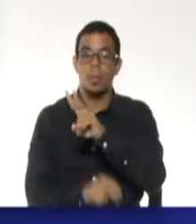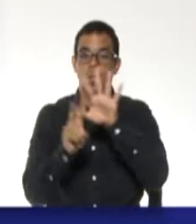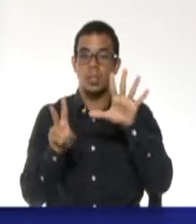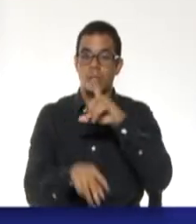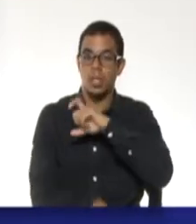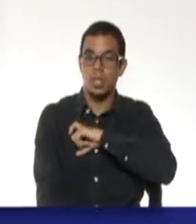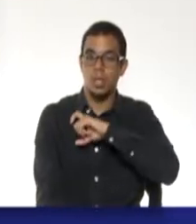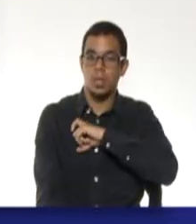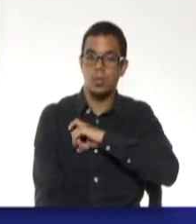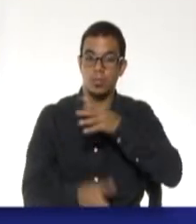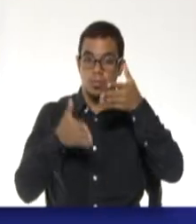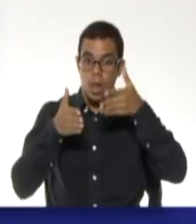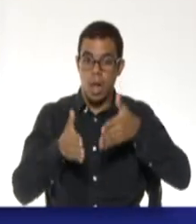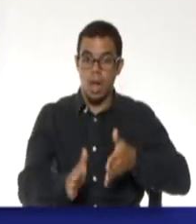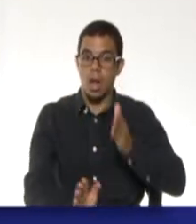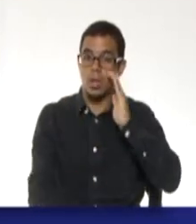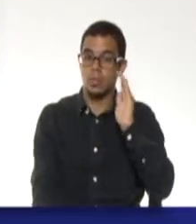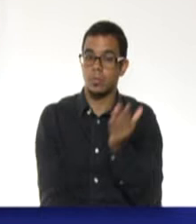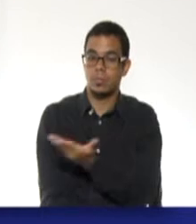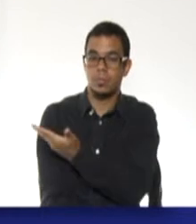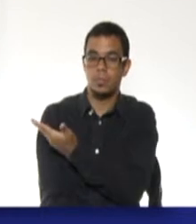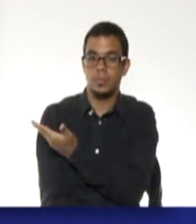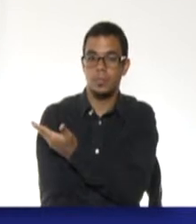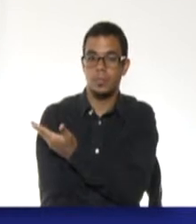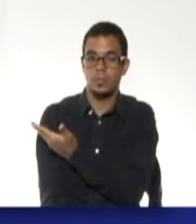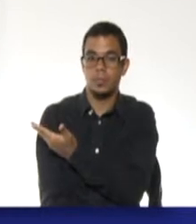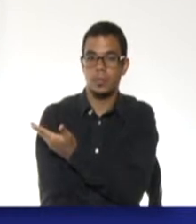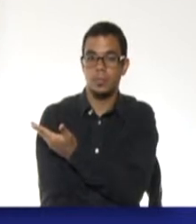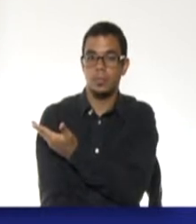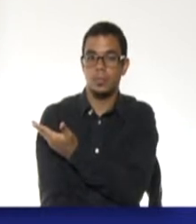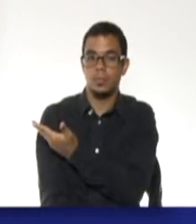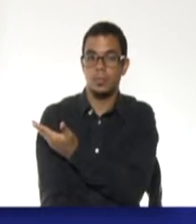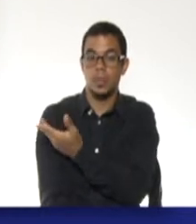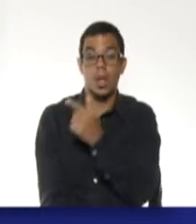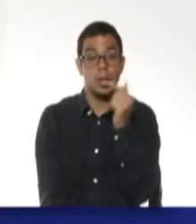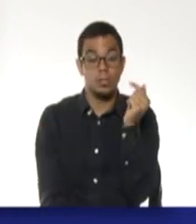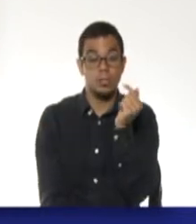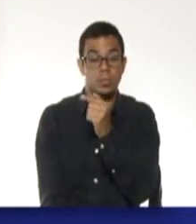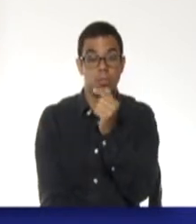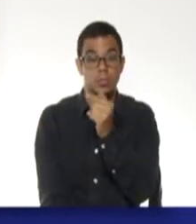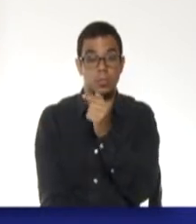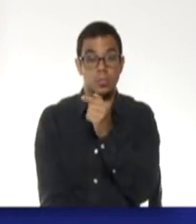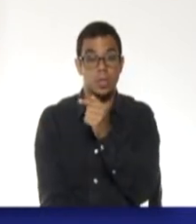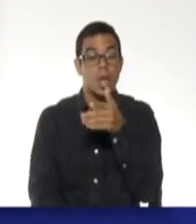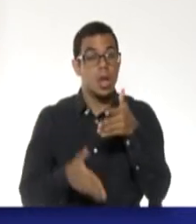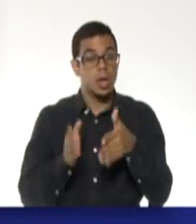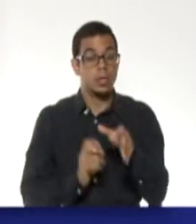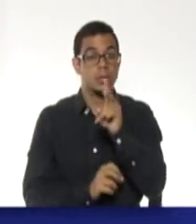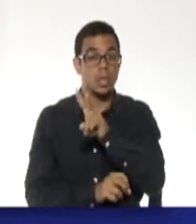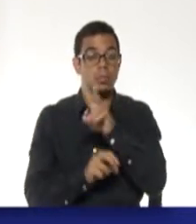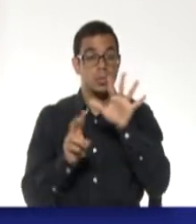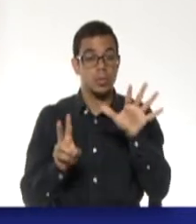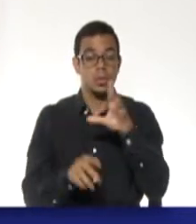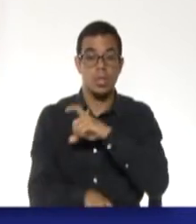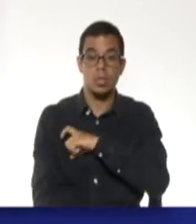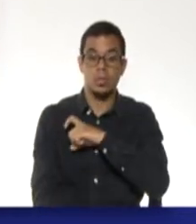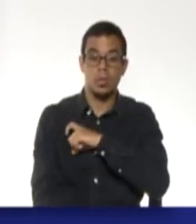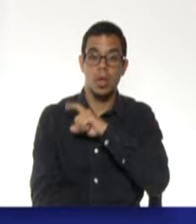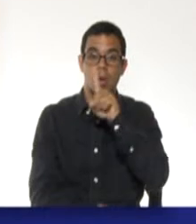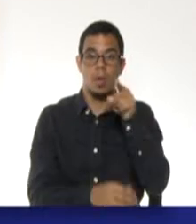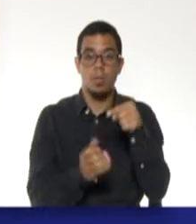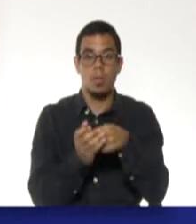27 de enero, nace Juan Crisóstomo Falcón. Juan Crisóstomo Falcón nació el 27 de enero